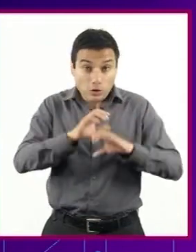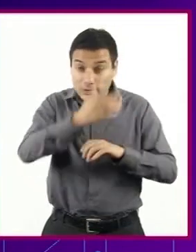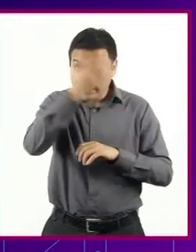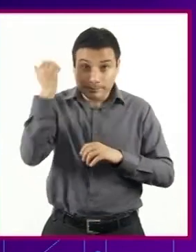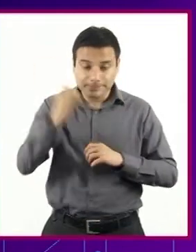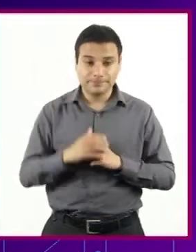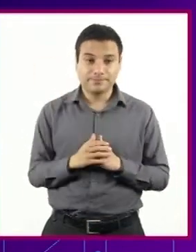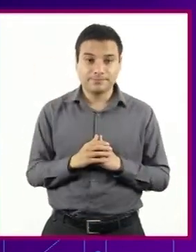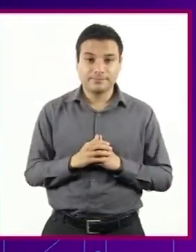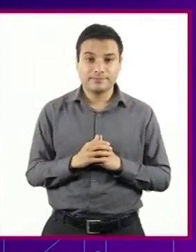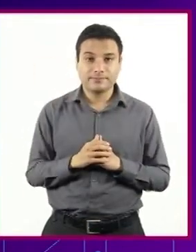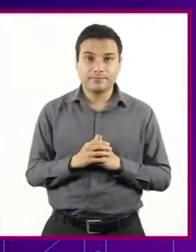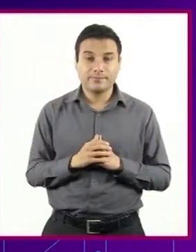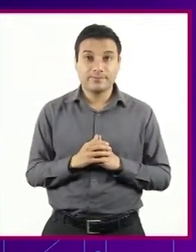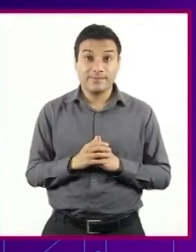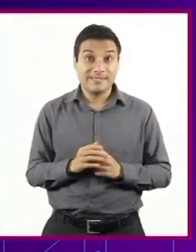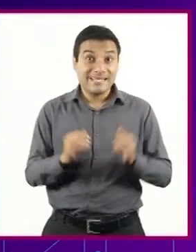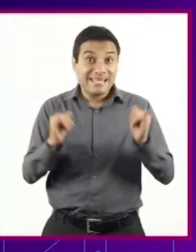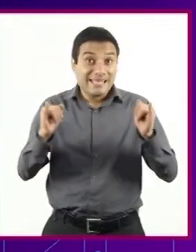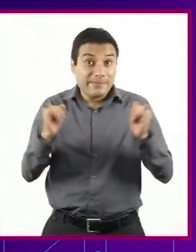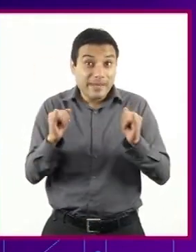Cuando el invierno primaverea,